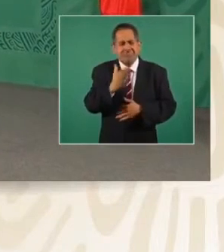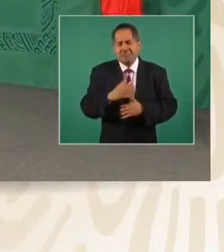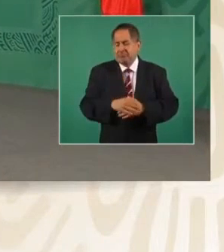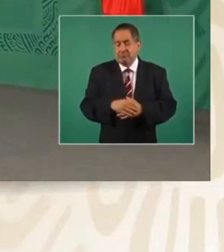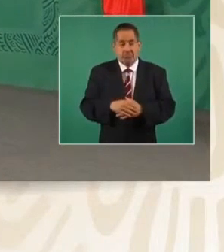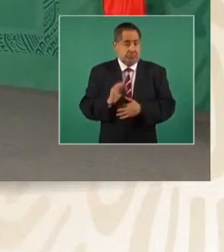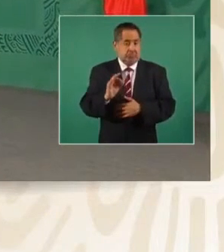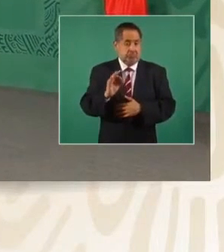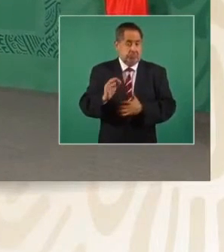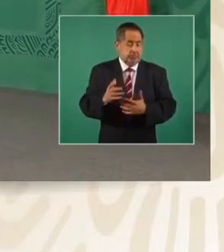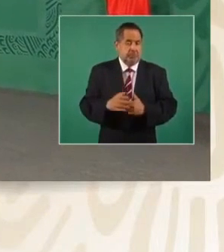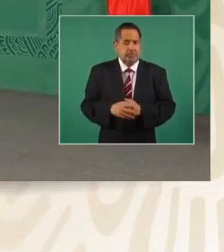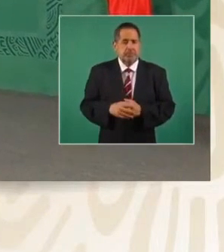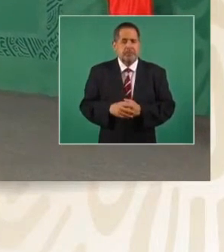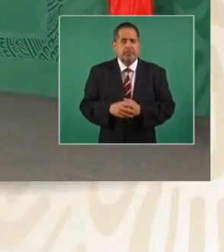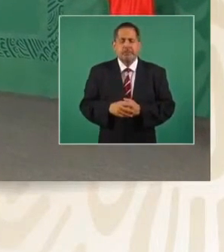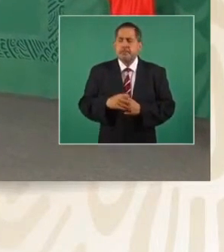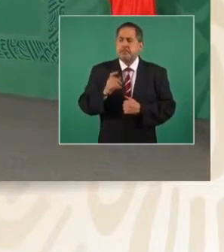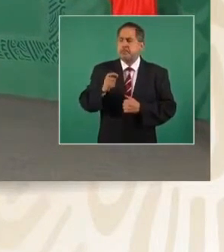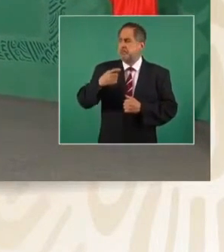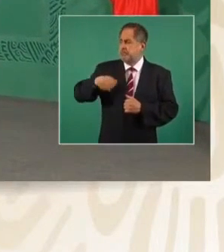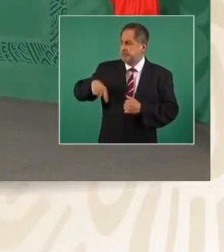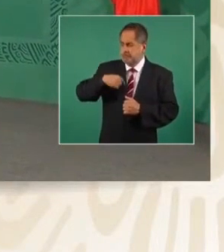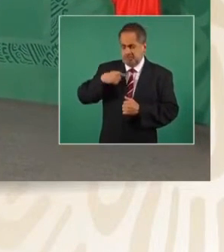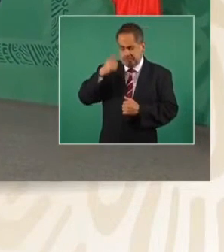Se está buscando